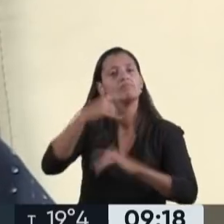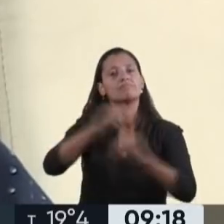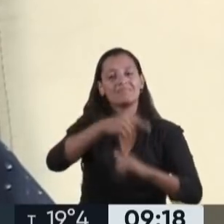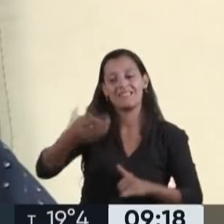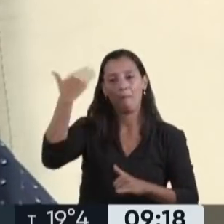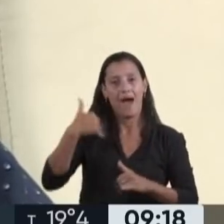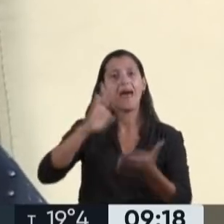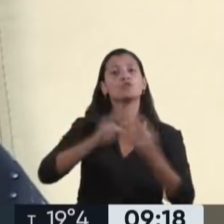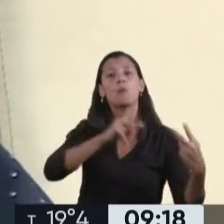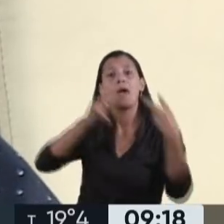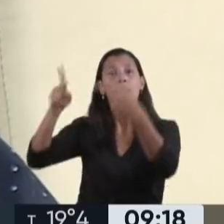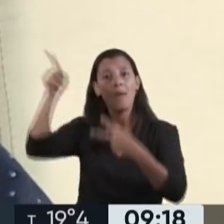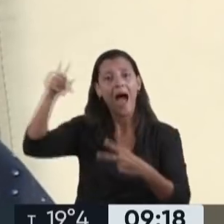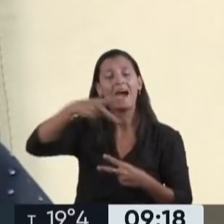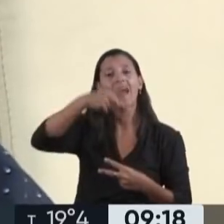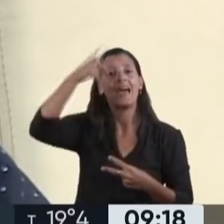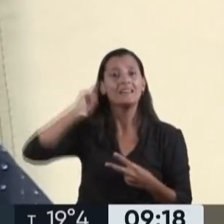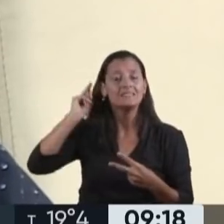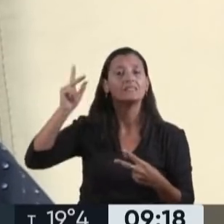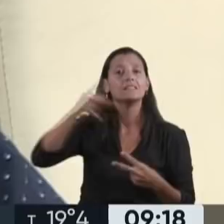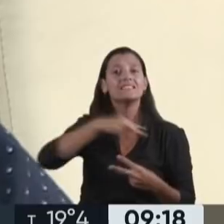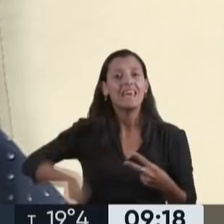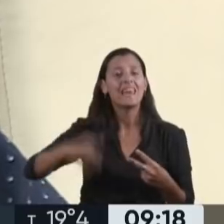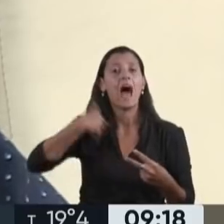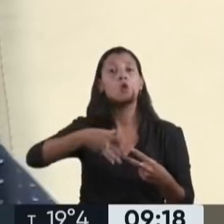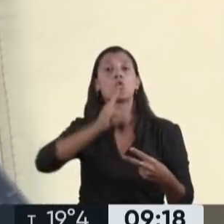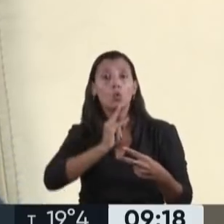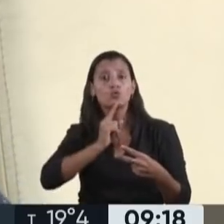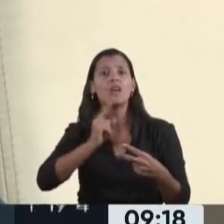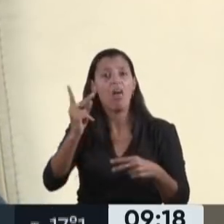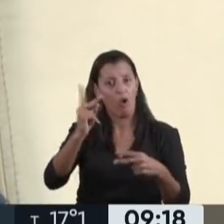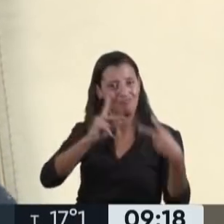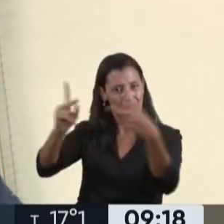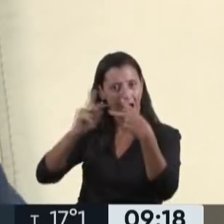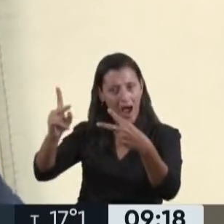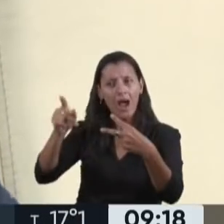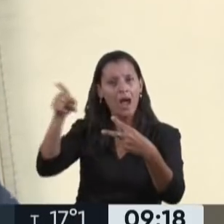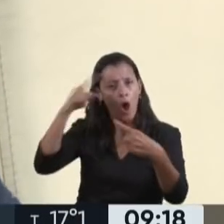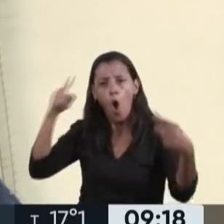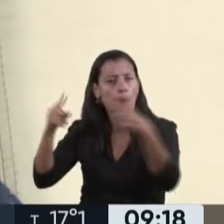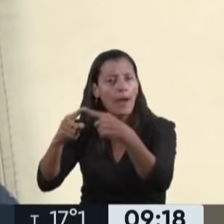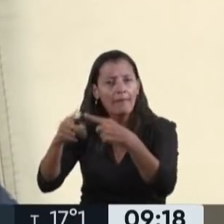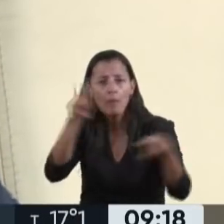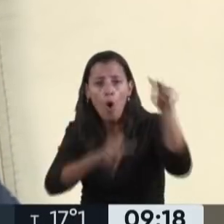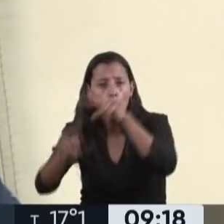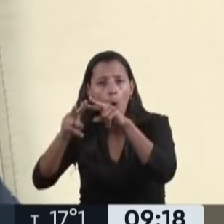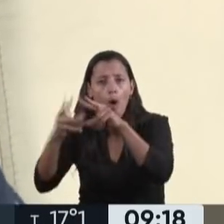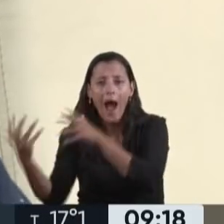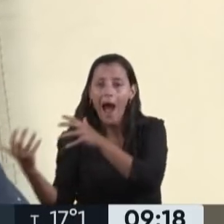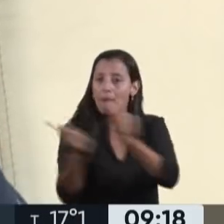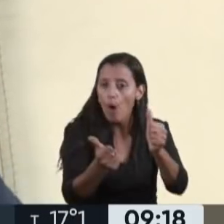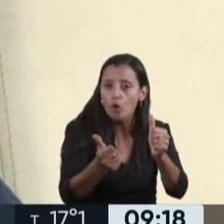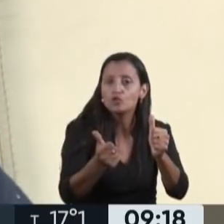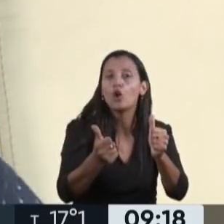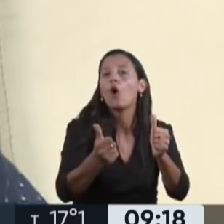viaje a China y Rusia, además que usted ya lo marcó, ¿se buscará financiación de Rusia y de China ante un